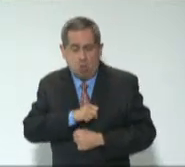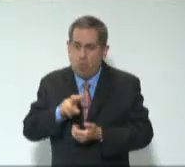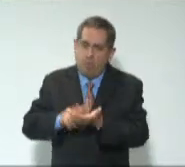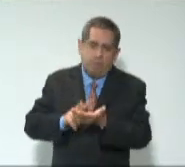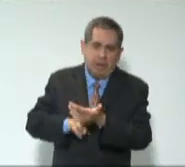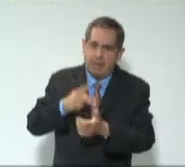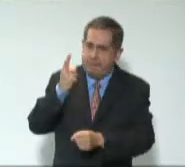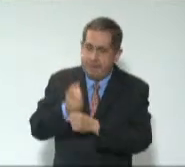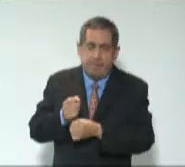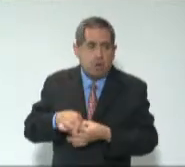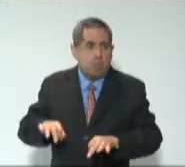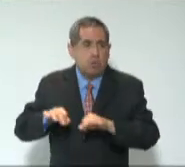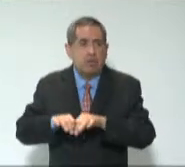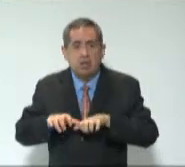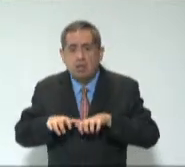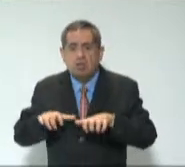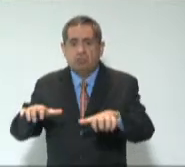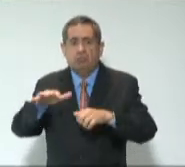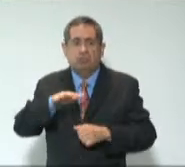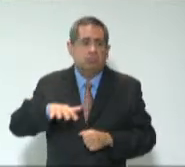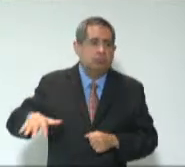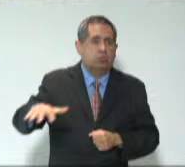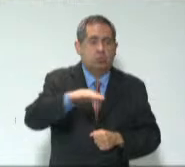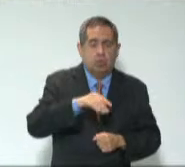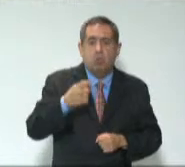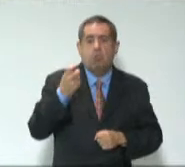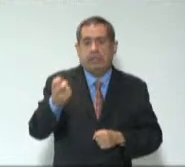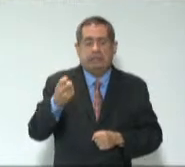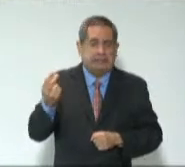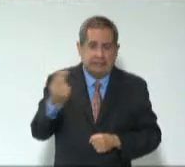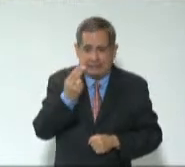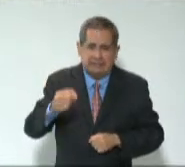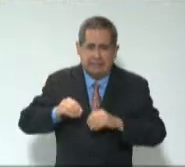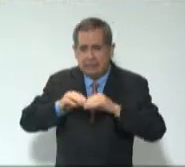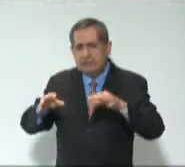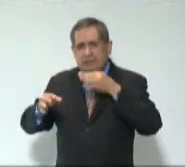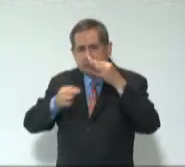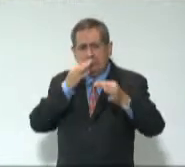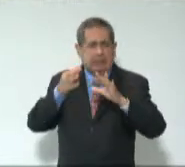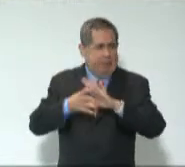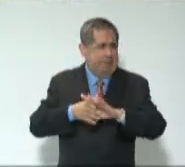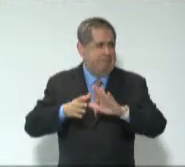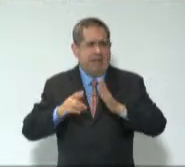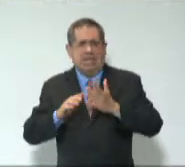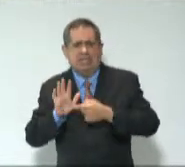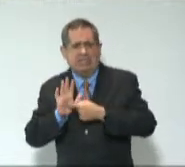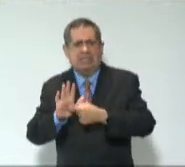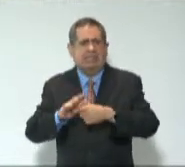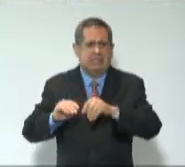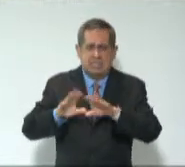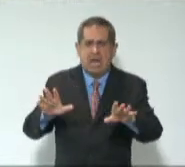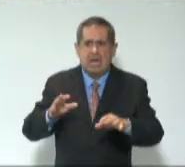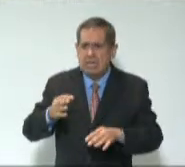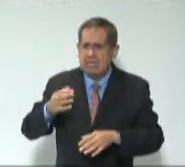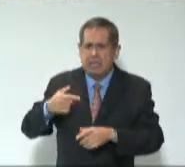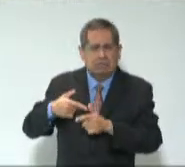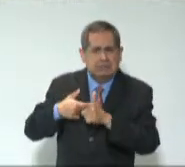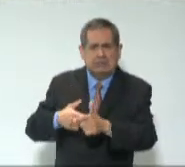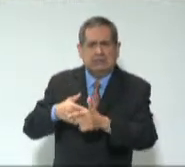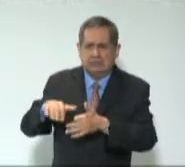eh y en ese sentido pues se requería de una comunicación abierta y y permanente